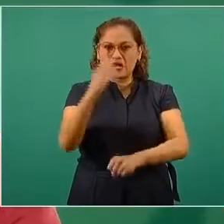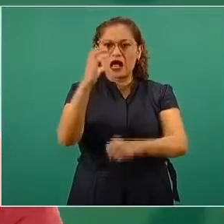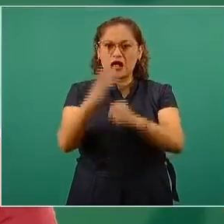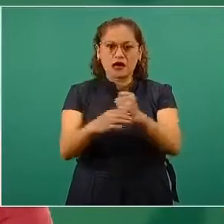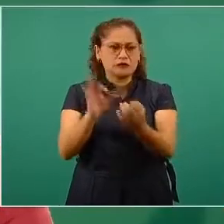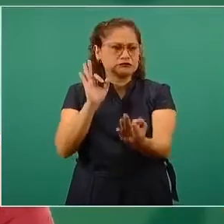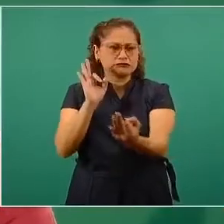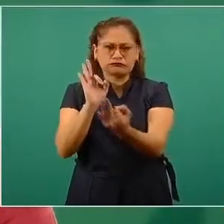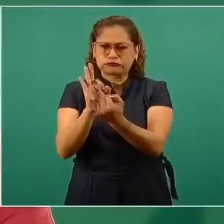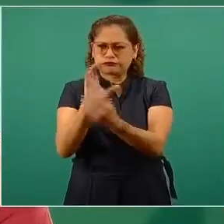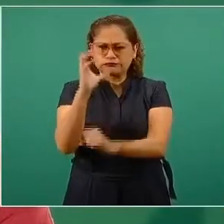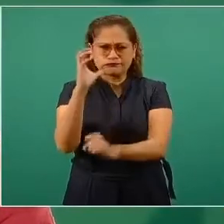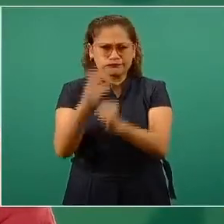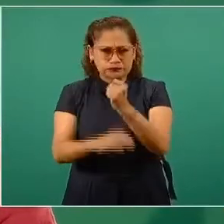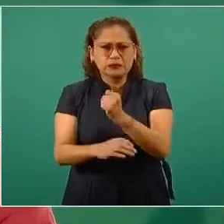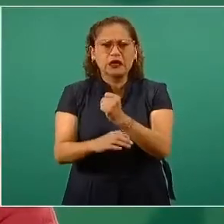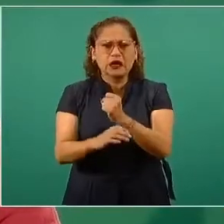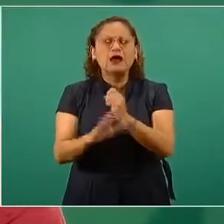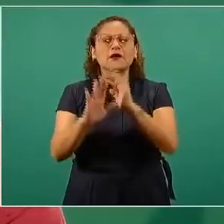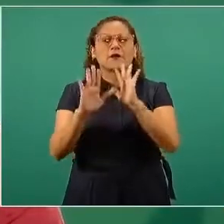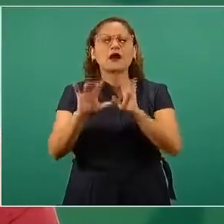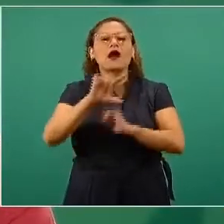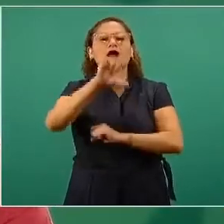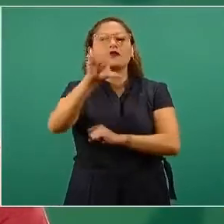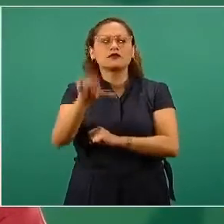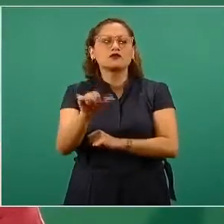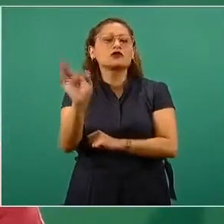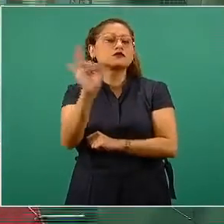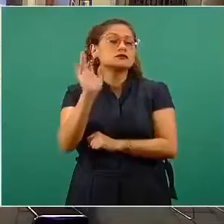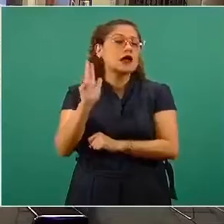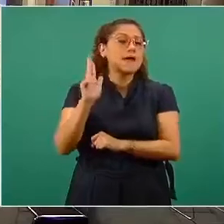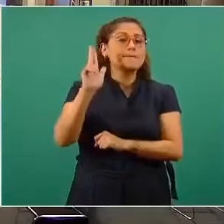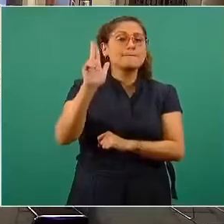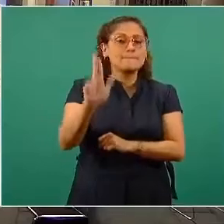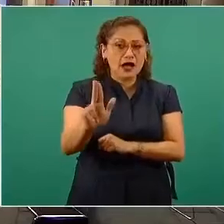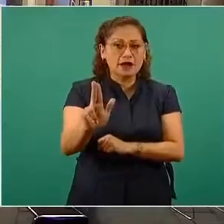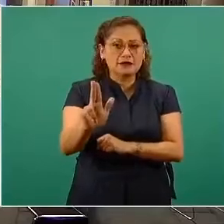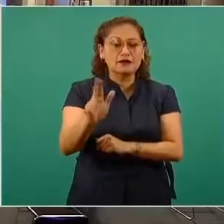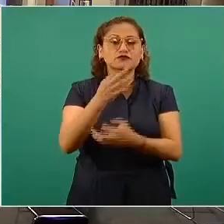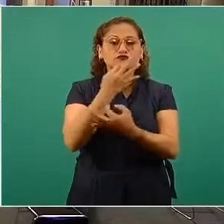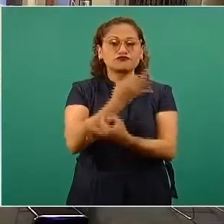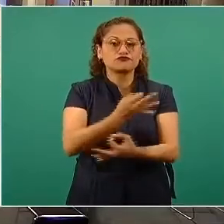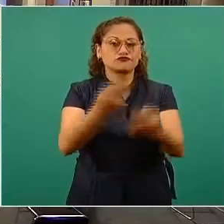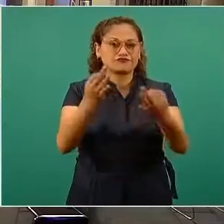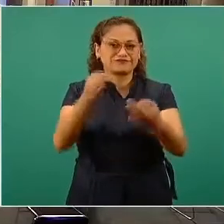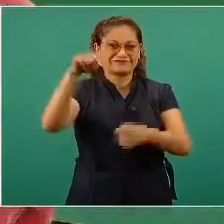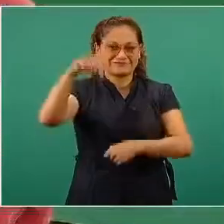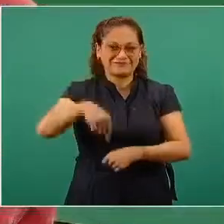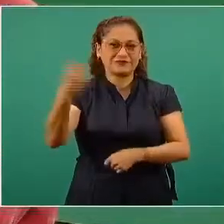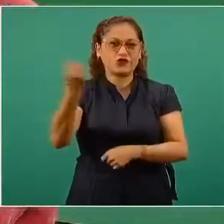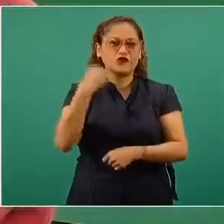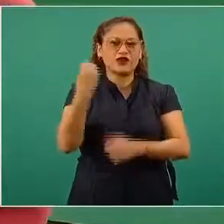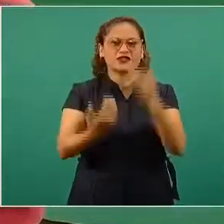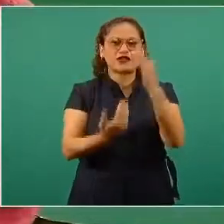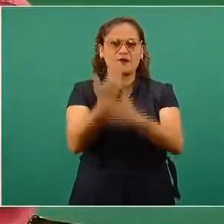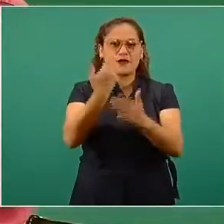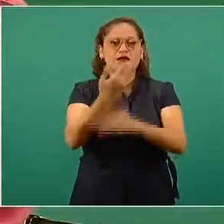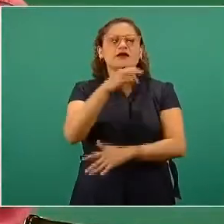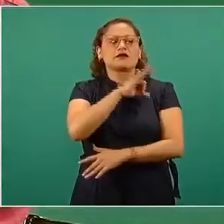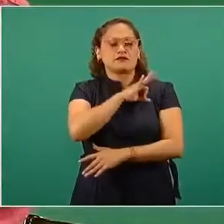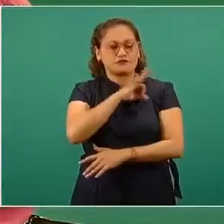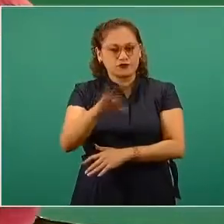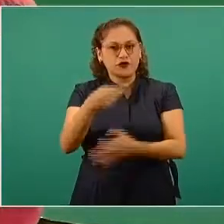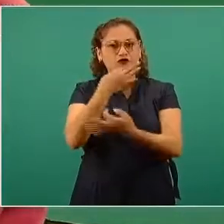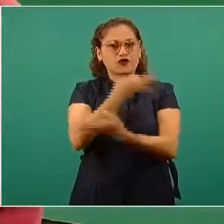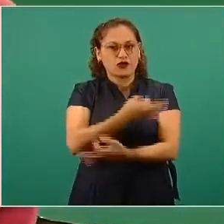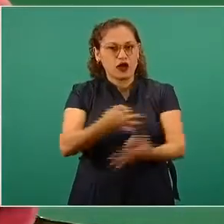poquito, podríamos anunciarlo, posiblemente el próximo martes en el Pulso de la Salud ya estaremos anunciando